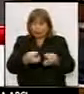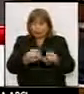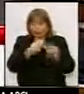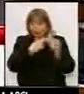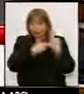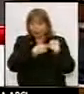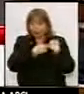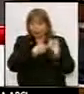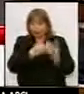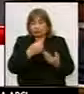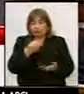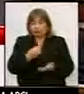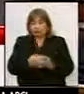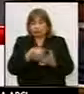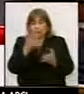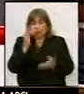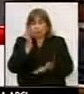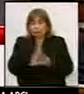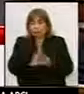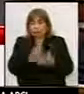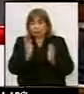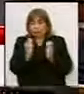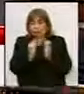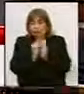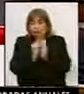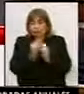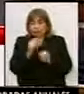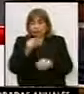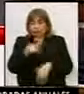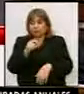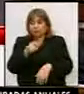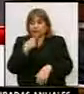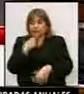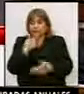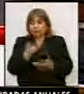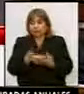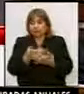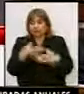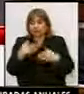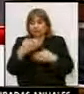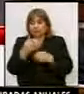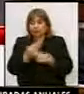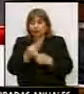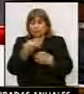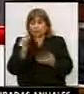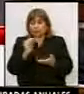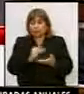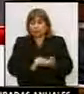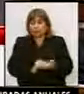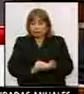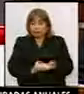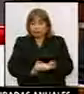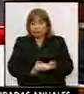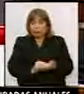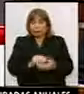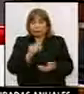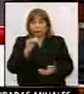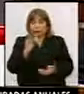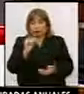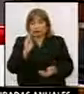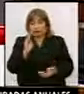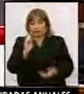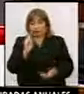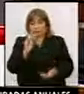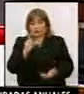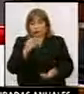responsables, denunciados penalmente, y buscar los mecanismos necesarios para que pueda recuperarse ese dinero. Pero además, la superintendencia de Banca y Seguro